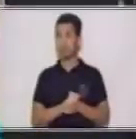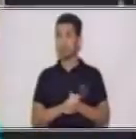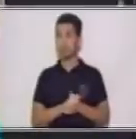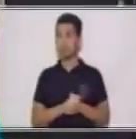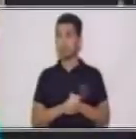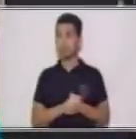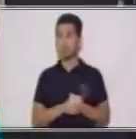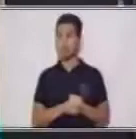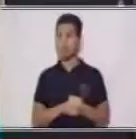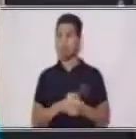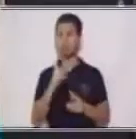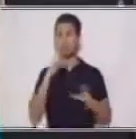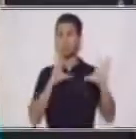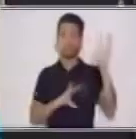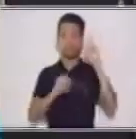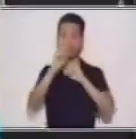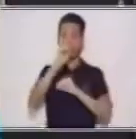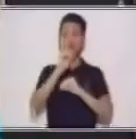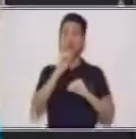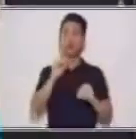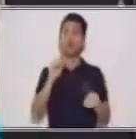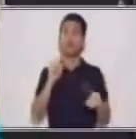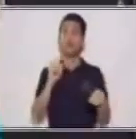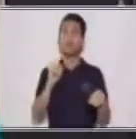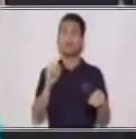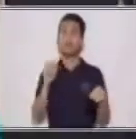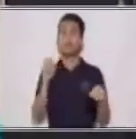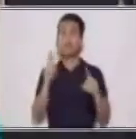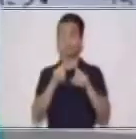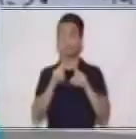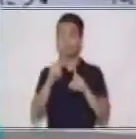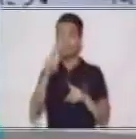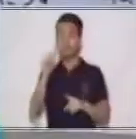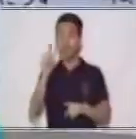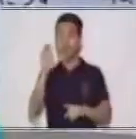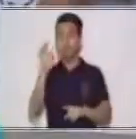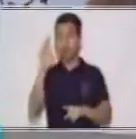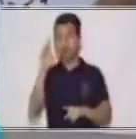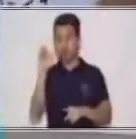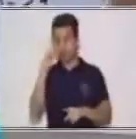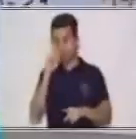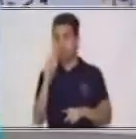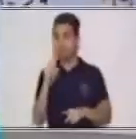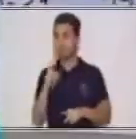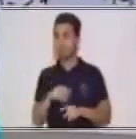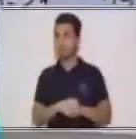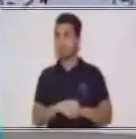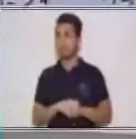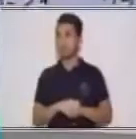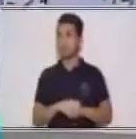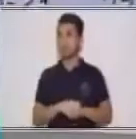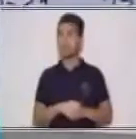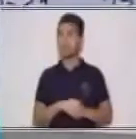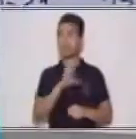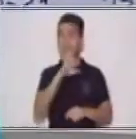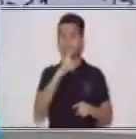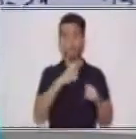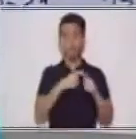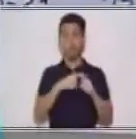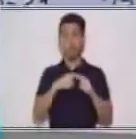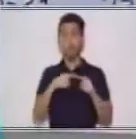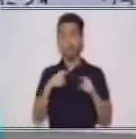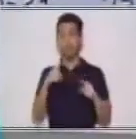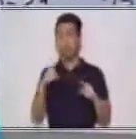solucionarlo, sustituimos valores. Valores. Uh-huh. Entonces, 5 por... X menos será 2. Menos 2, bueno.